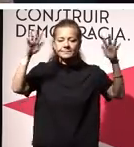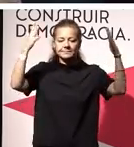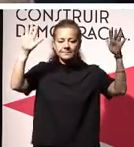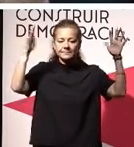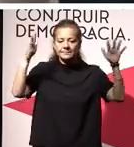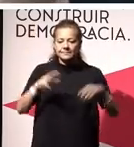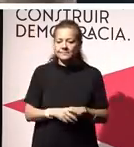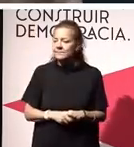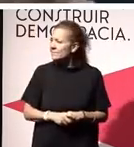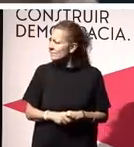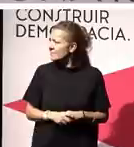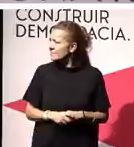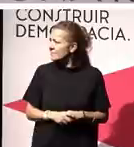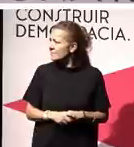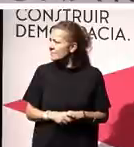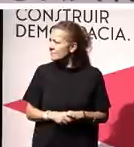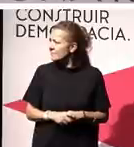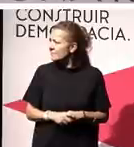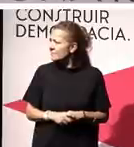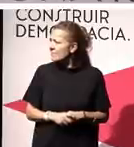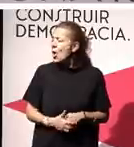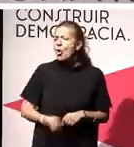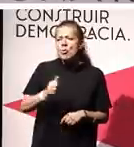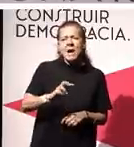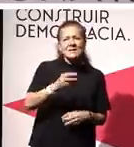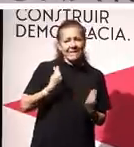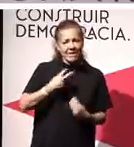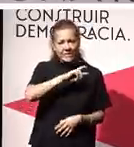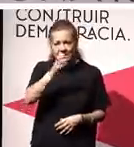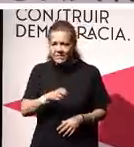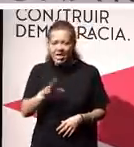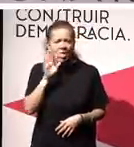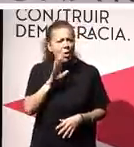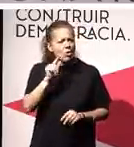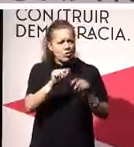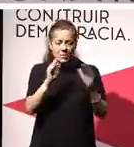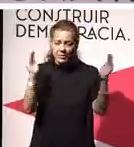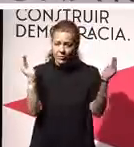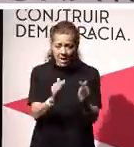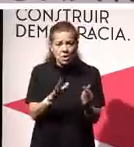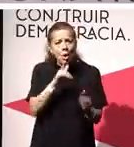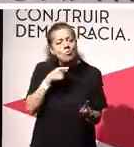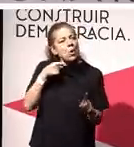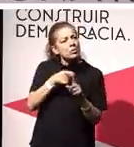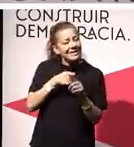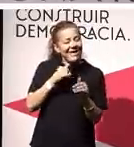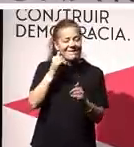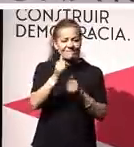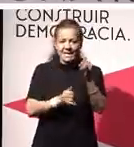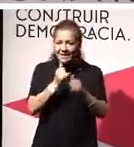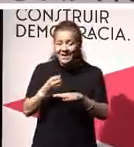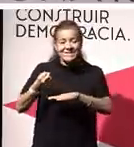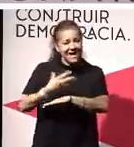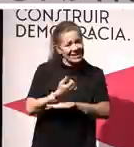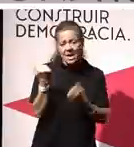sin incendios descontrolados, con más biodiversidad, menos contaminación gracias al uso del tren, de la bicicleta y también en menor